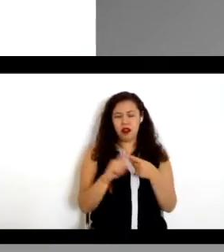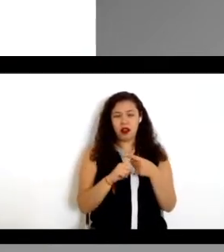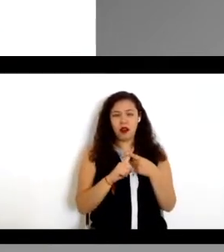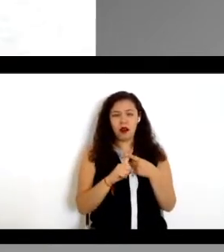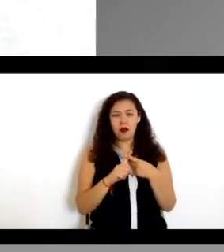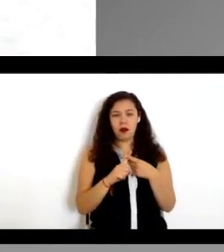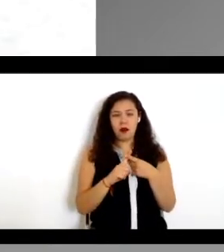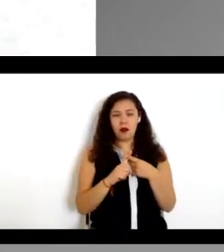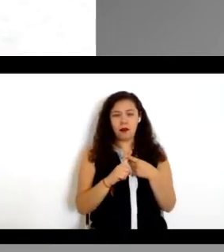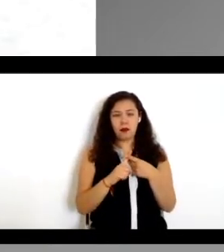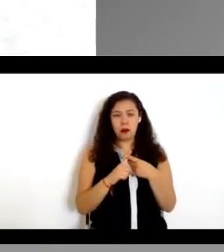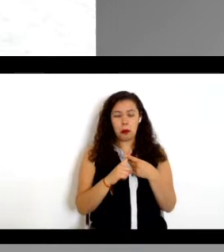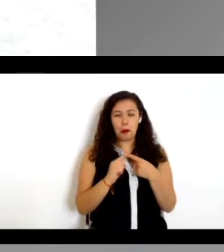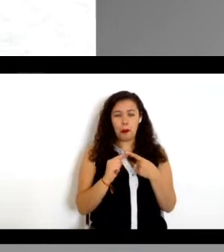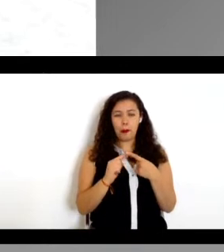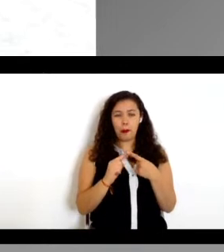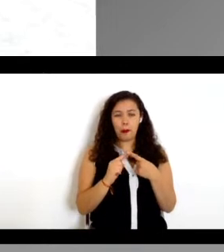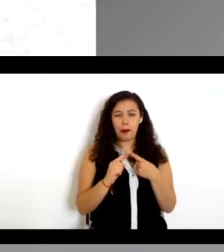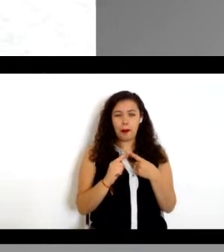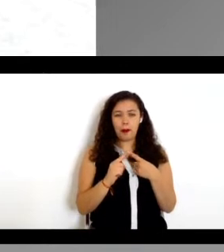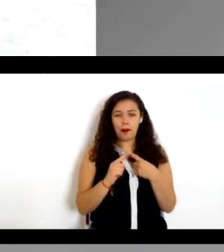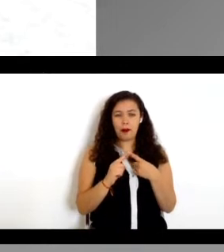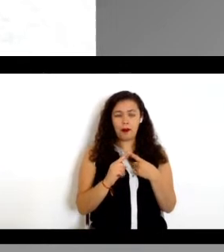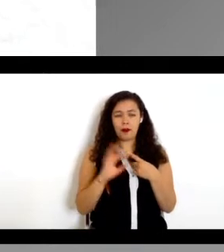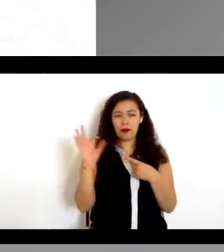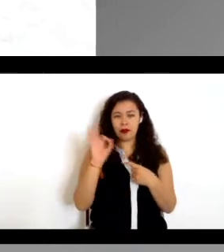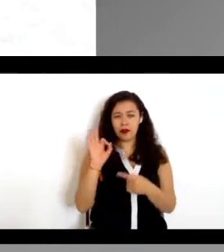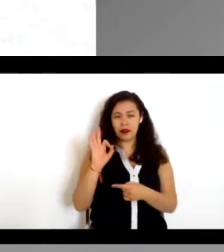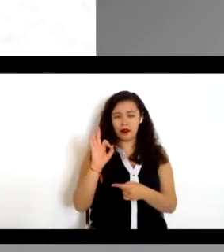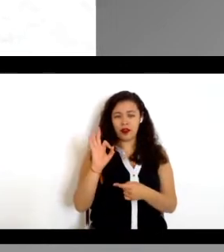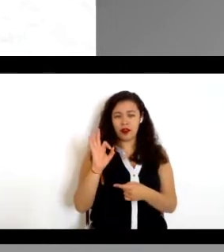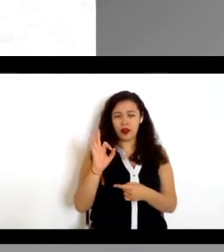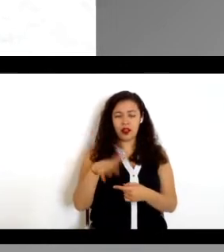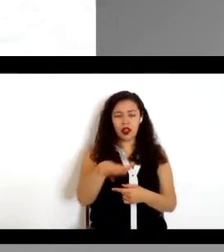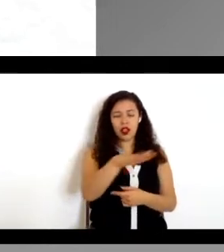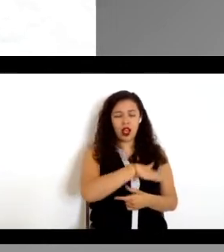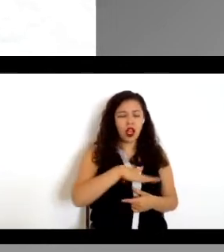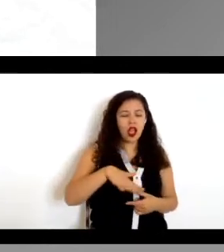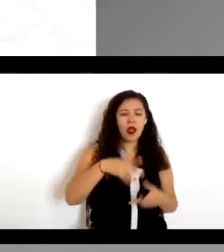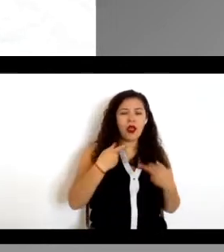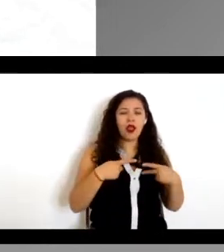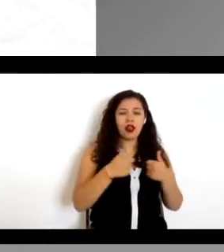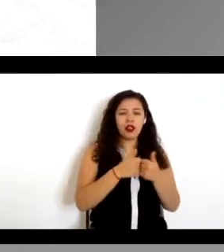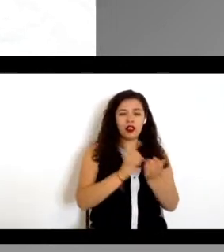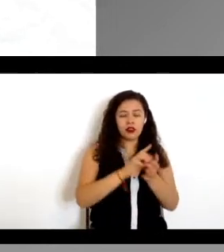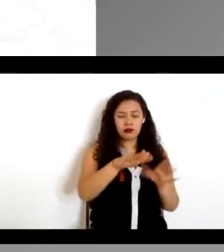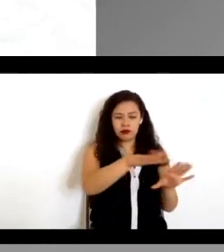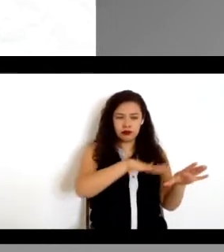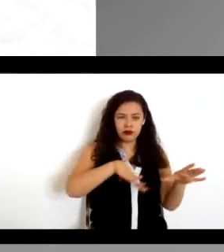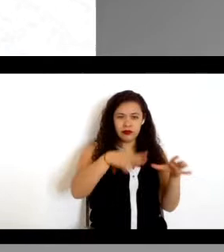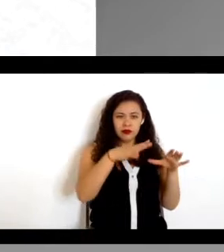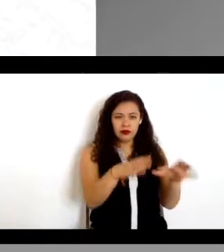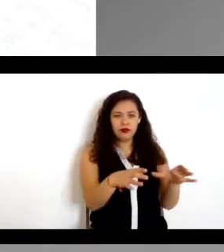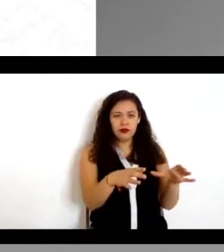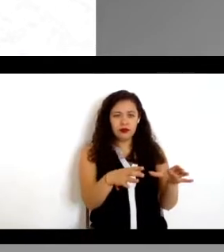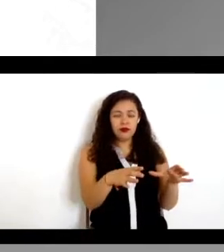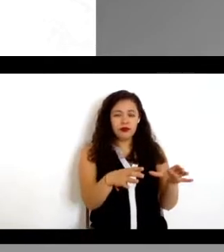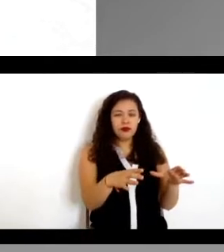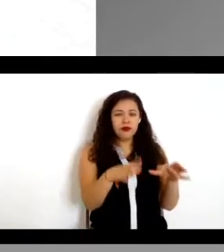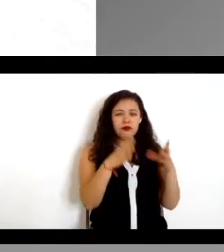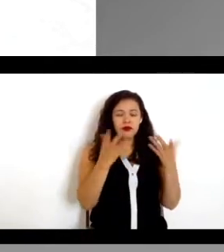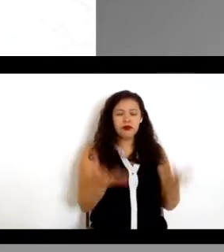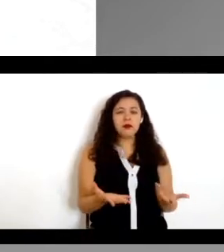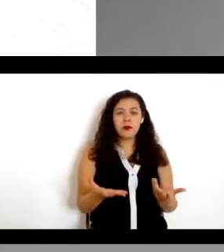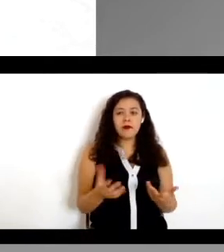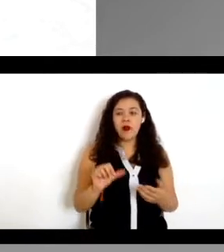parte por nuestra población con discapacidad, por otra parte la culpa de la población del